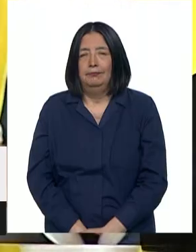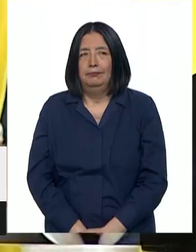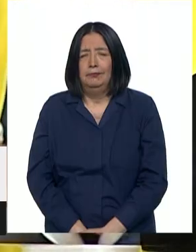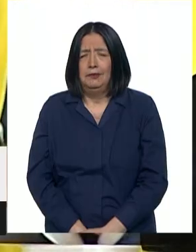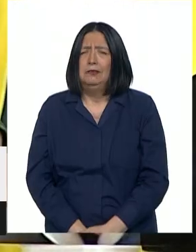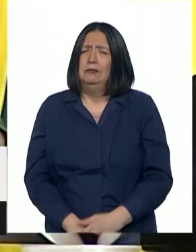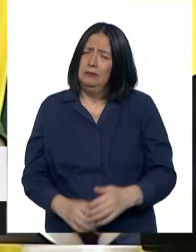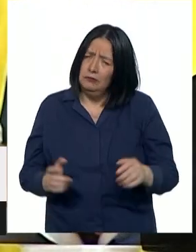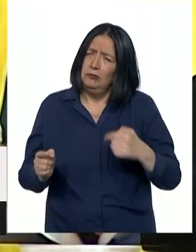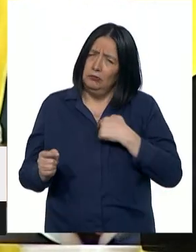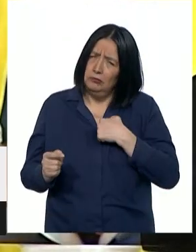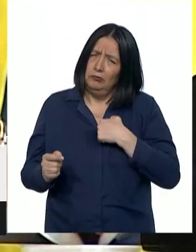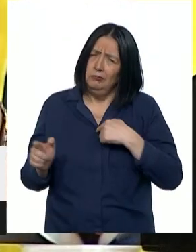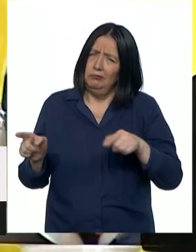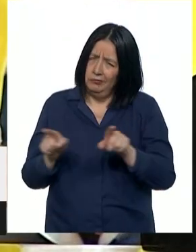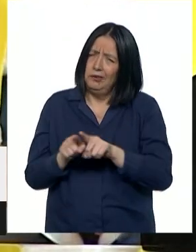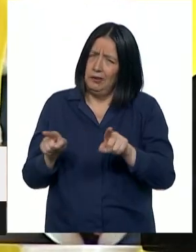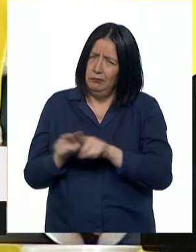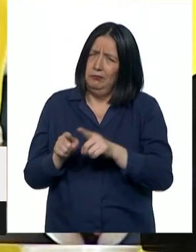también vengo